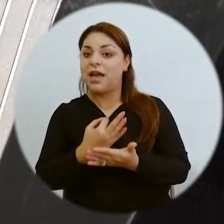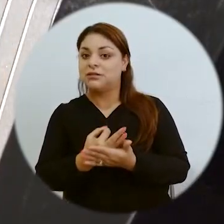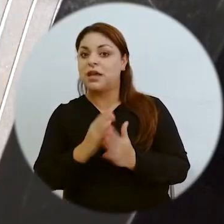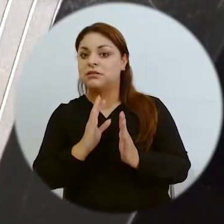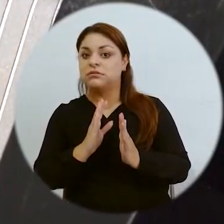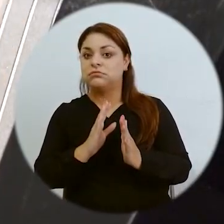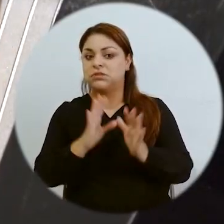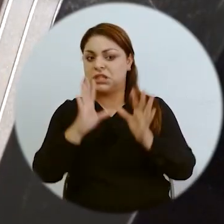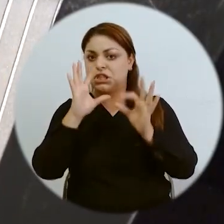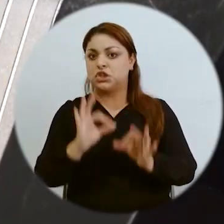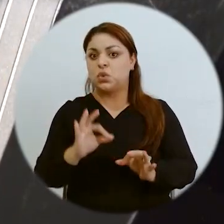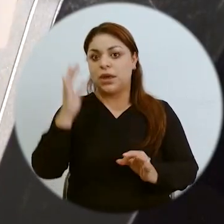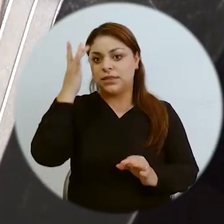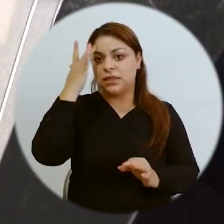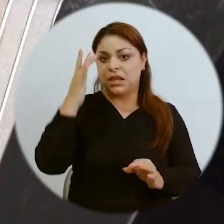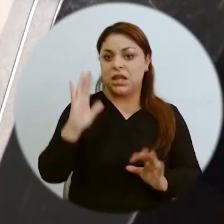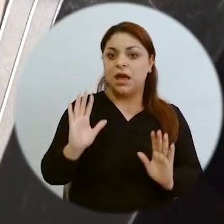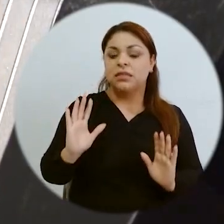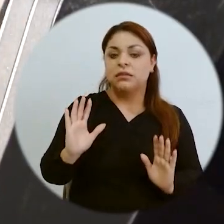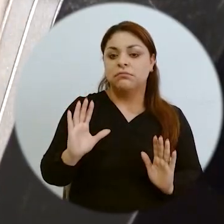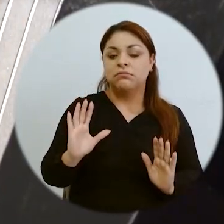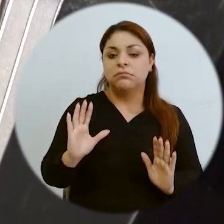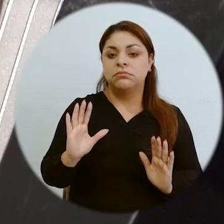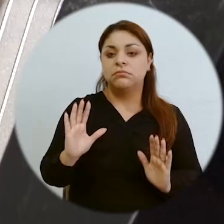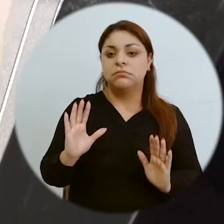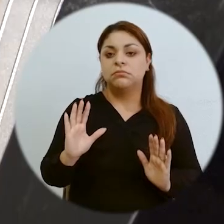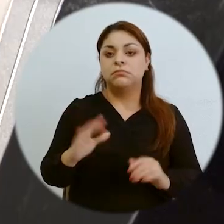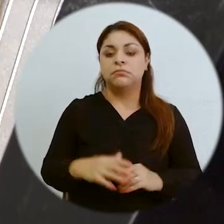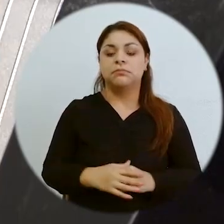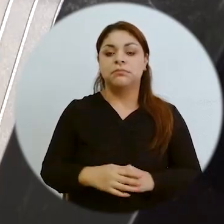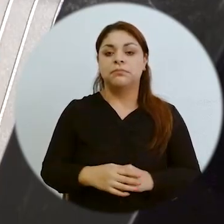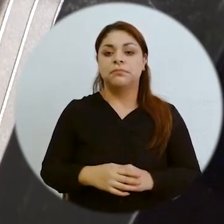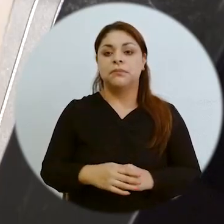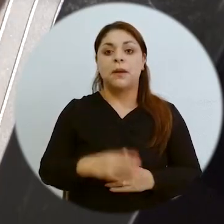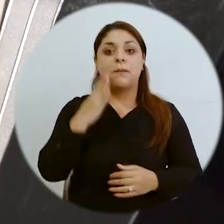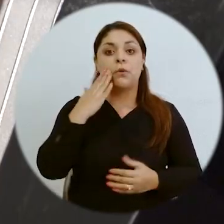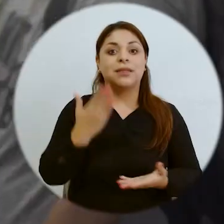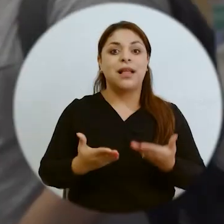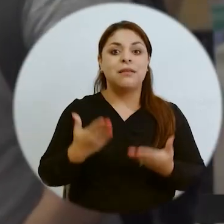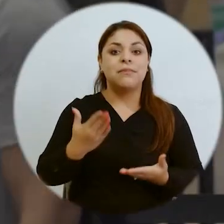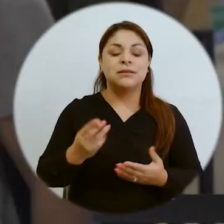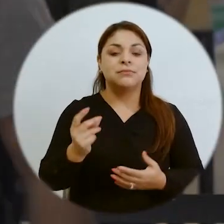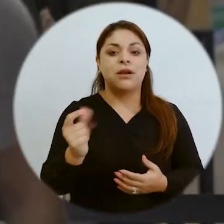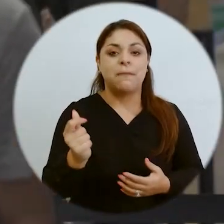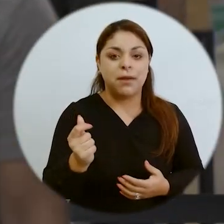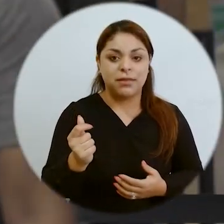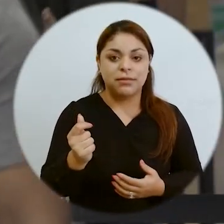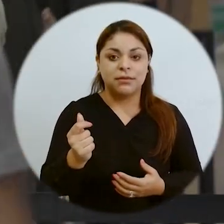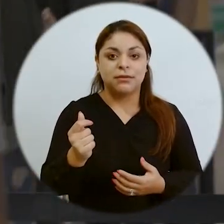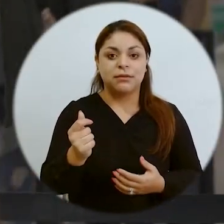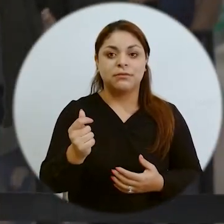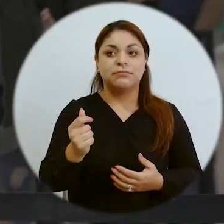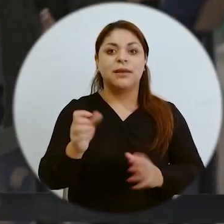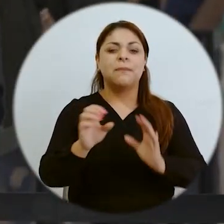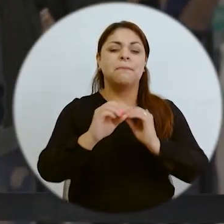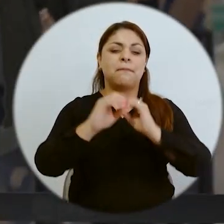de cada individuo, cada familia. Si, por ejemplo, no tener casa propia hoy en